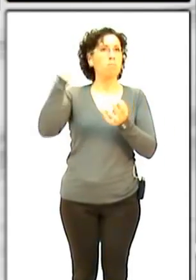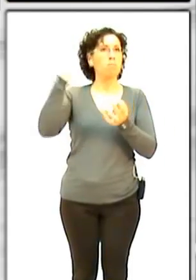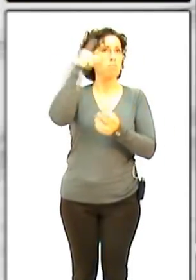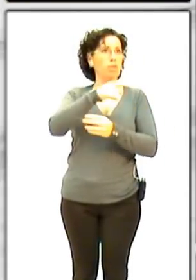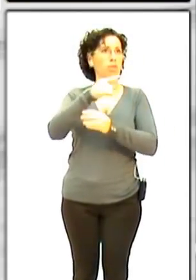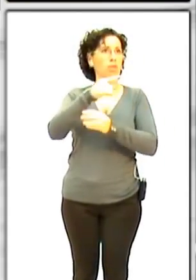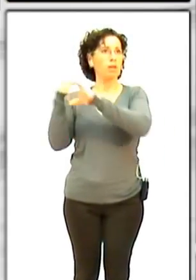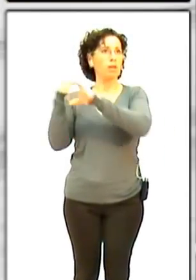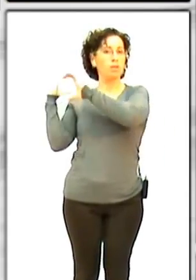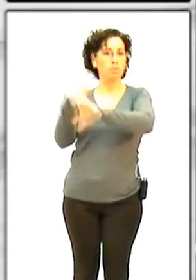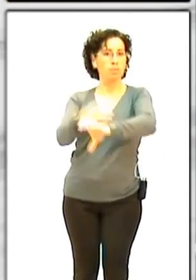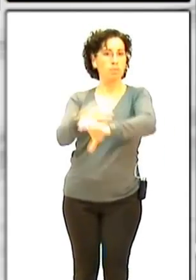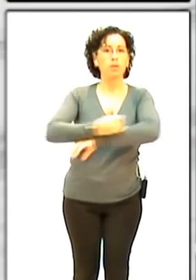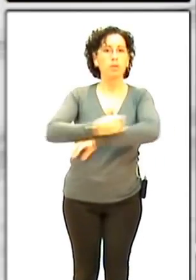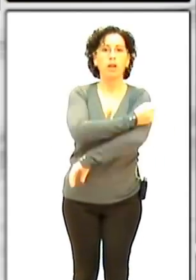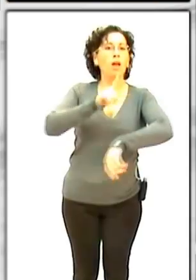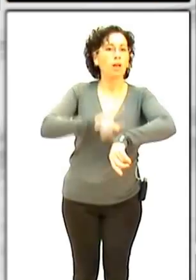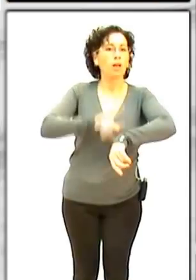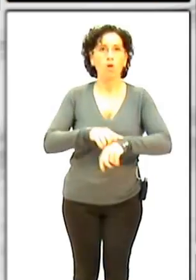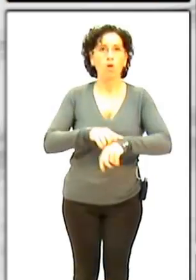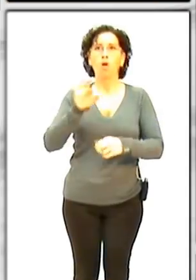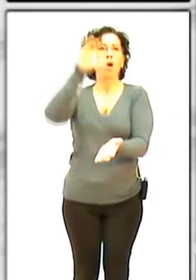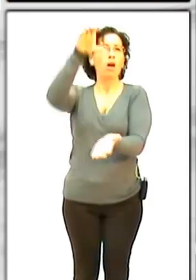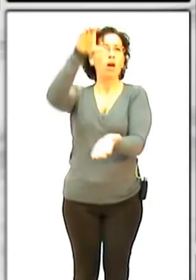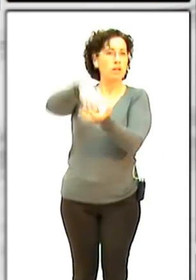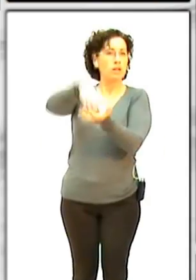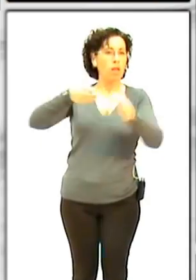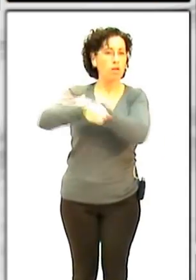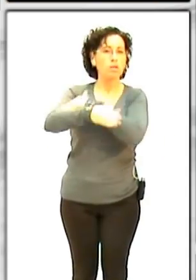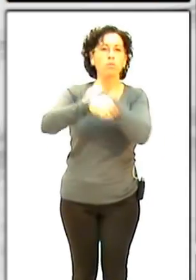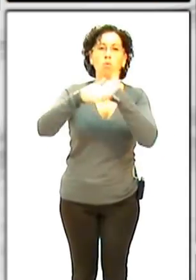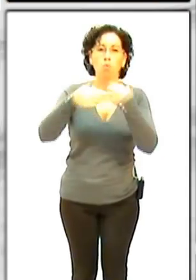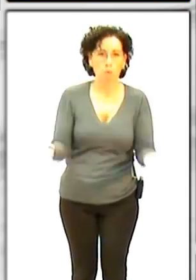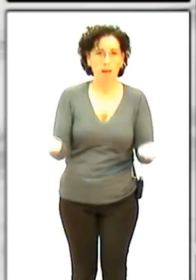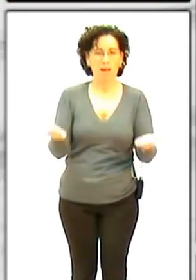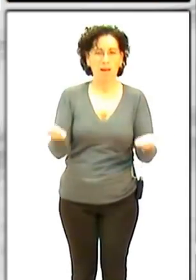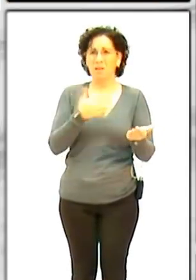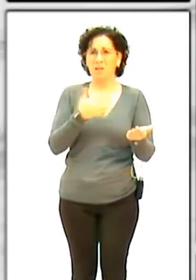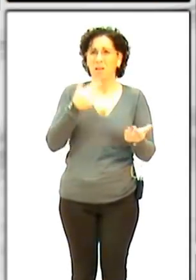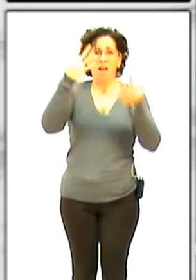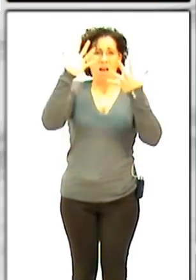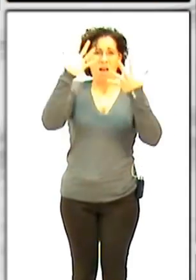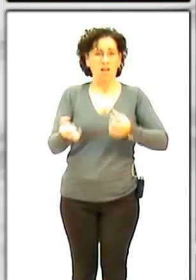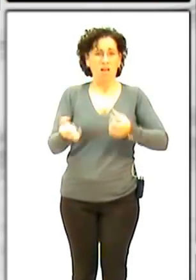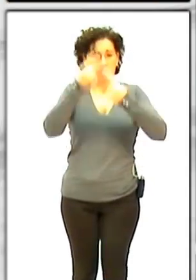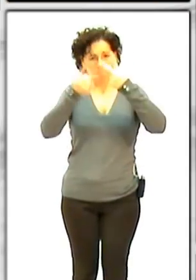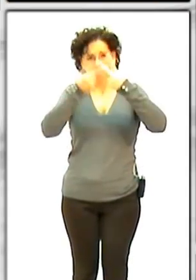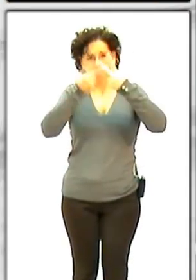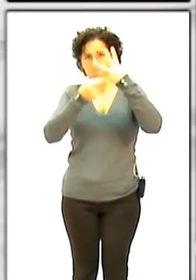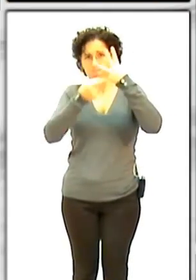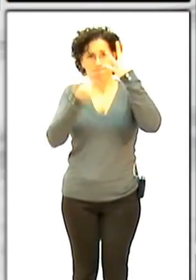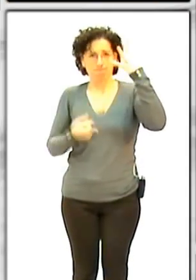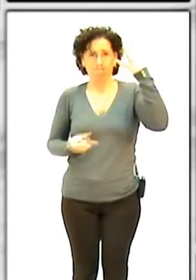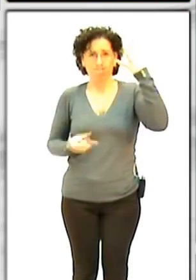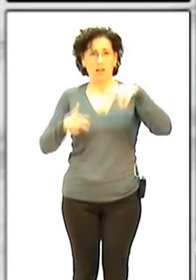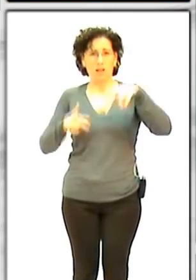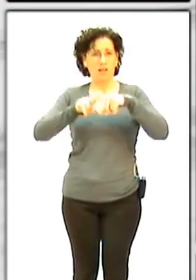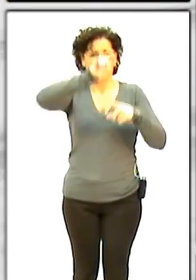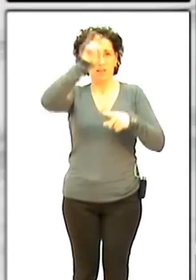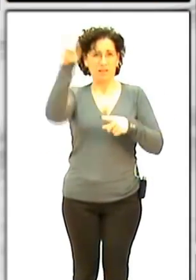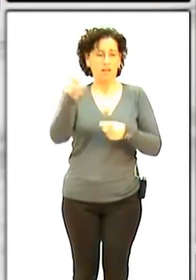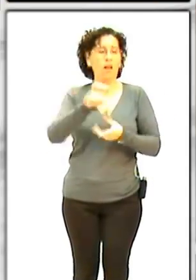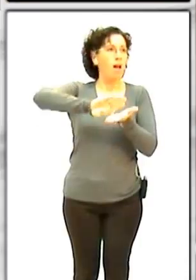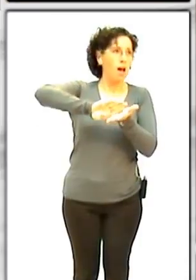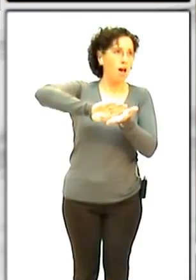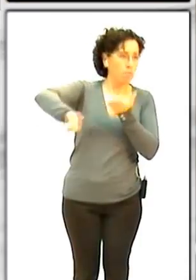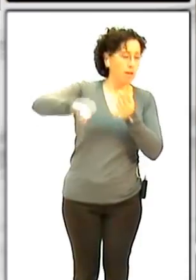cuál estación es accesible. O sea, hay cantidad de aplicaciones que nosotros creemos, aparte de las comerciales